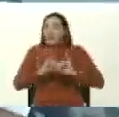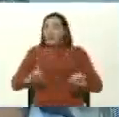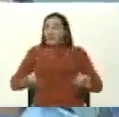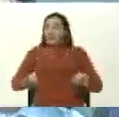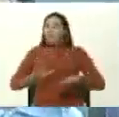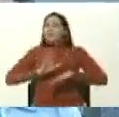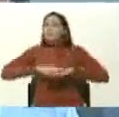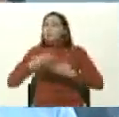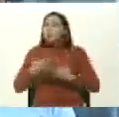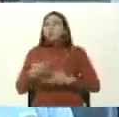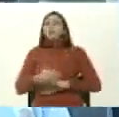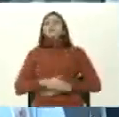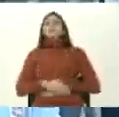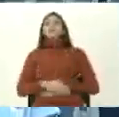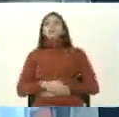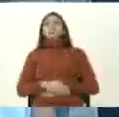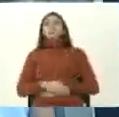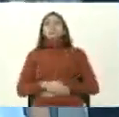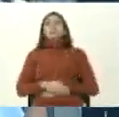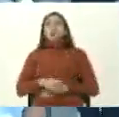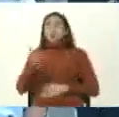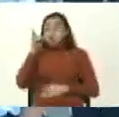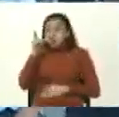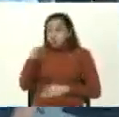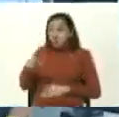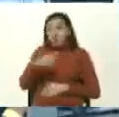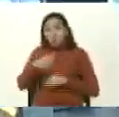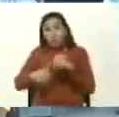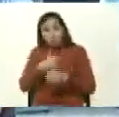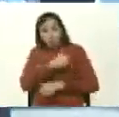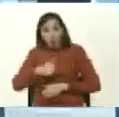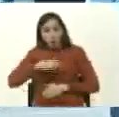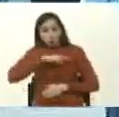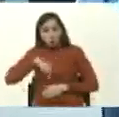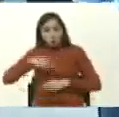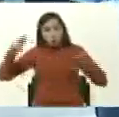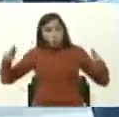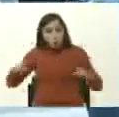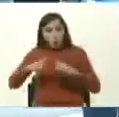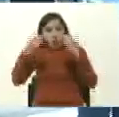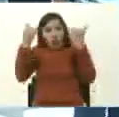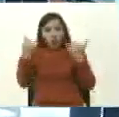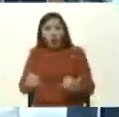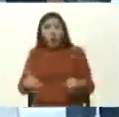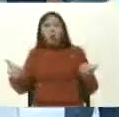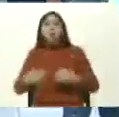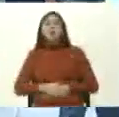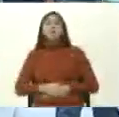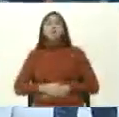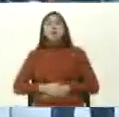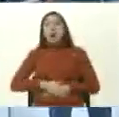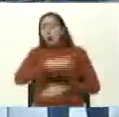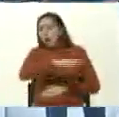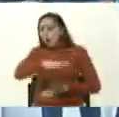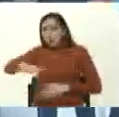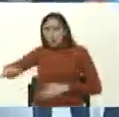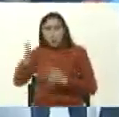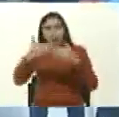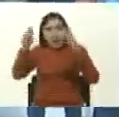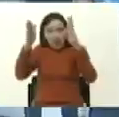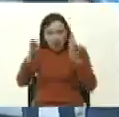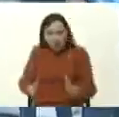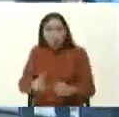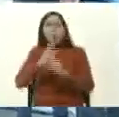querida vicepresidenta, querido vicepresidente, cuando nos encontramos hoy con la muchachada de Venezuela, con